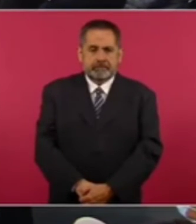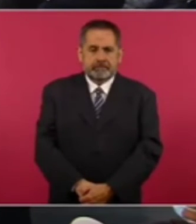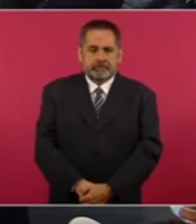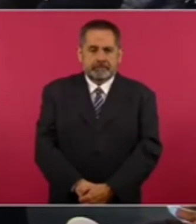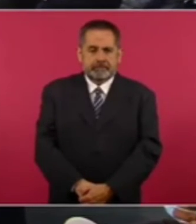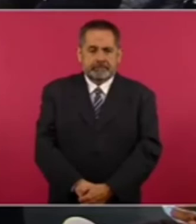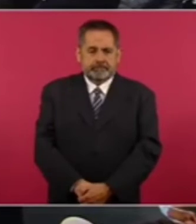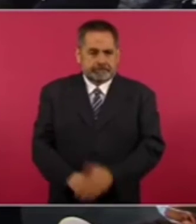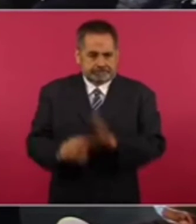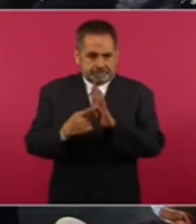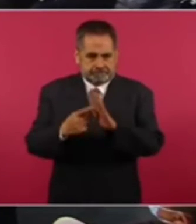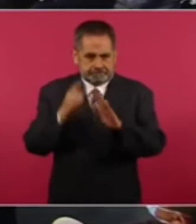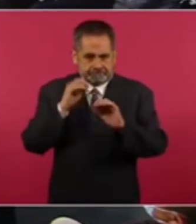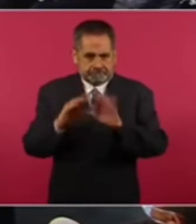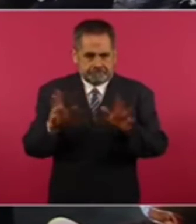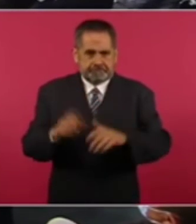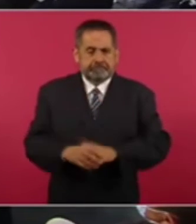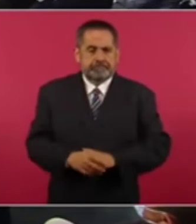Nada más ese caso.